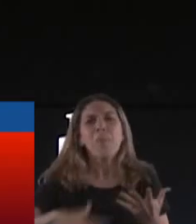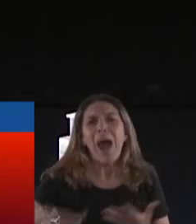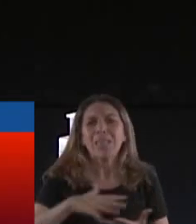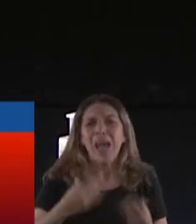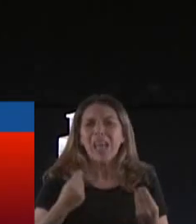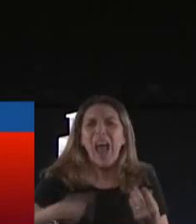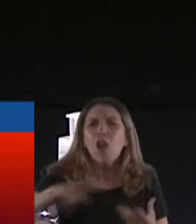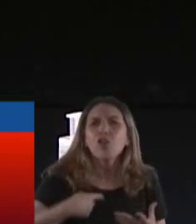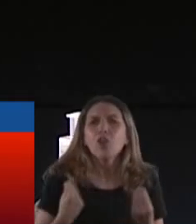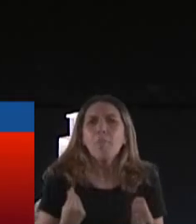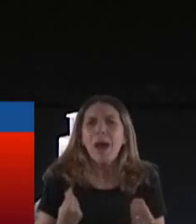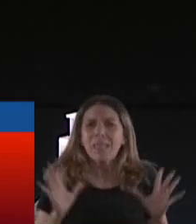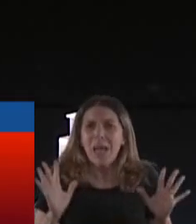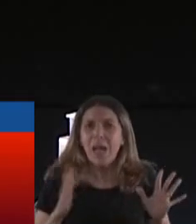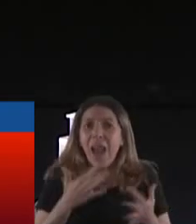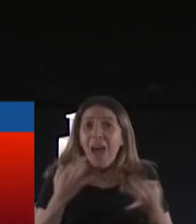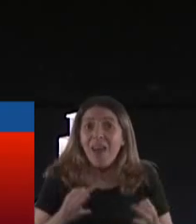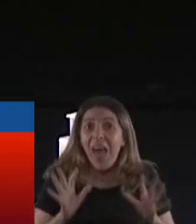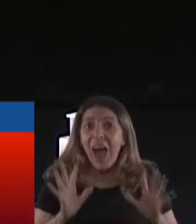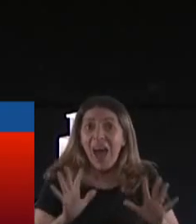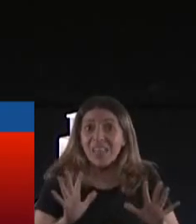La verdad es que este mensaje